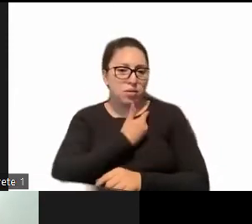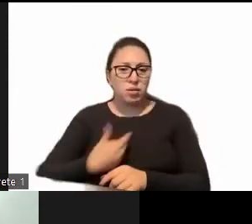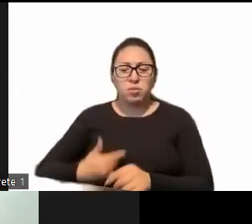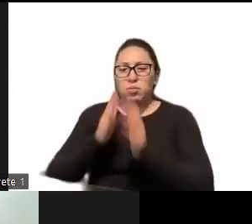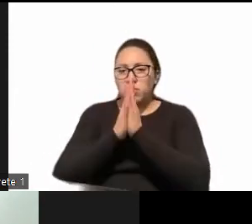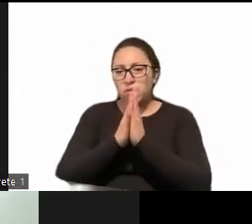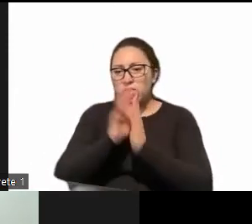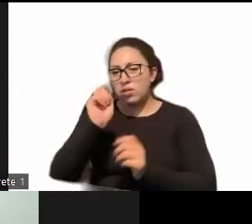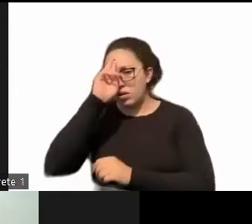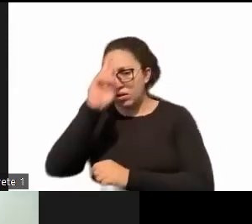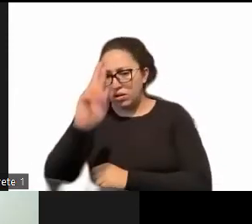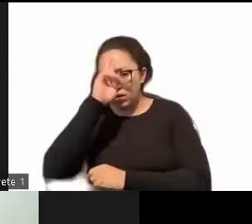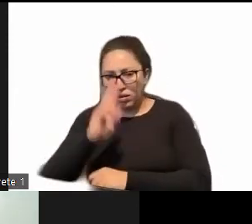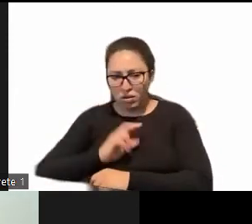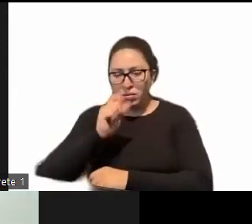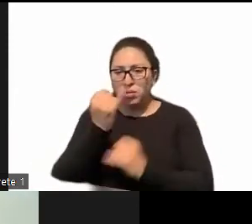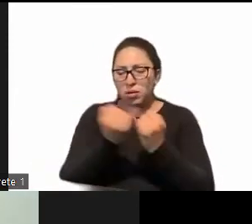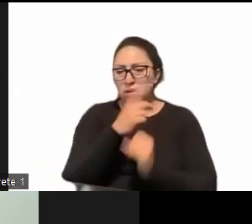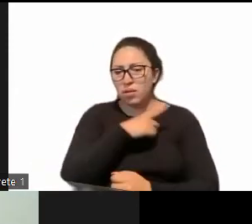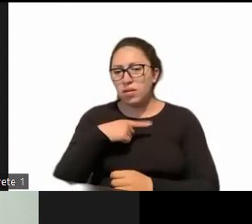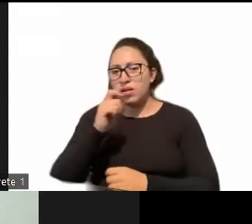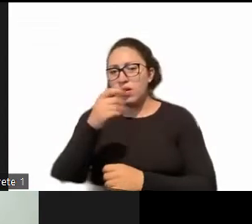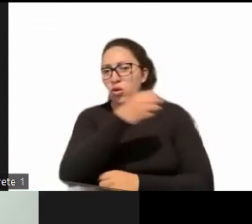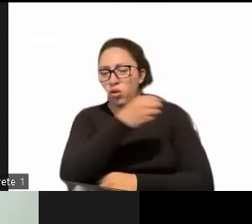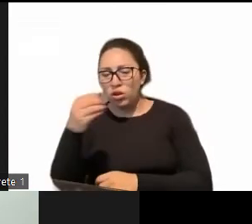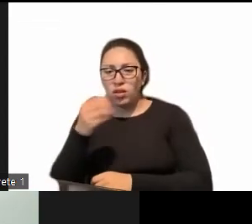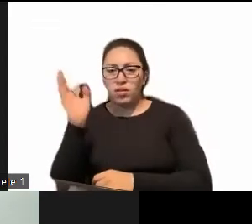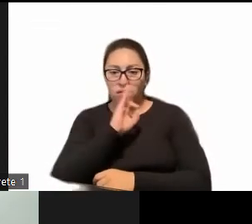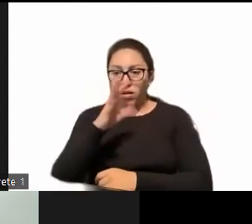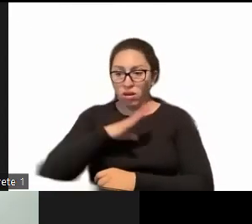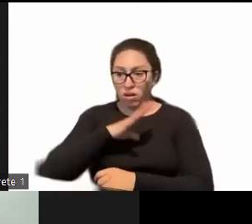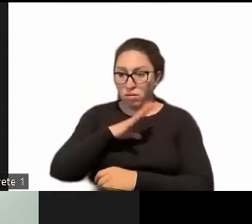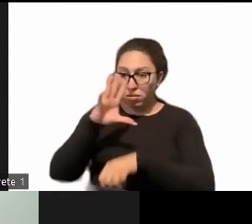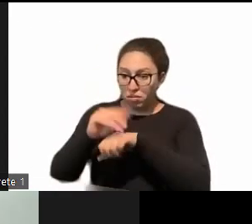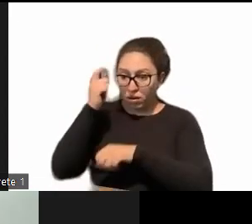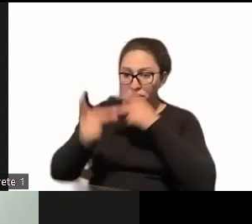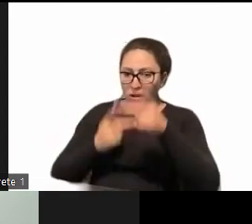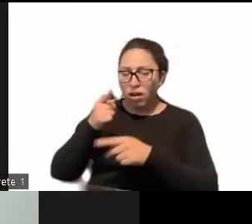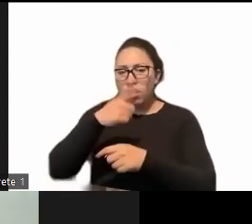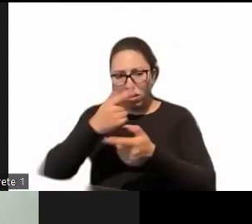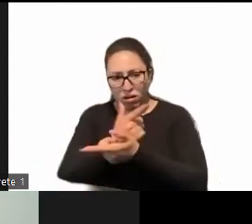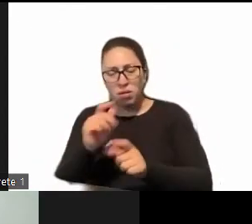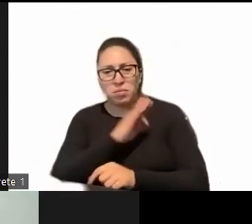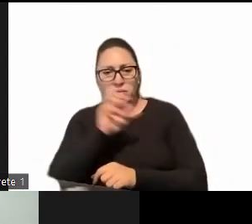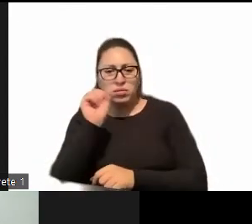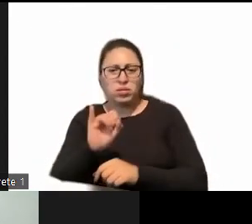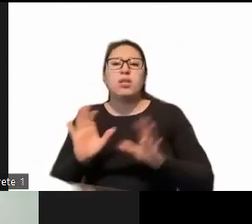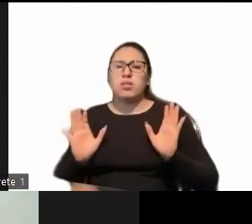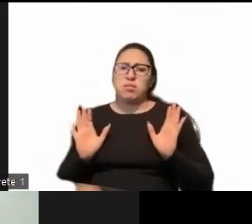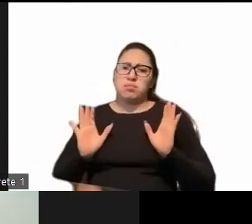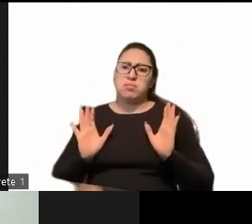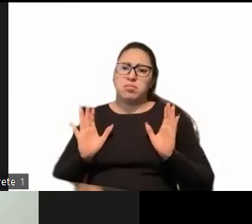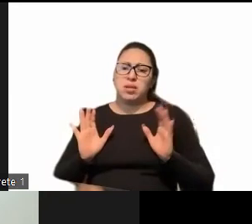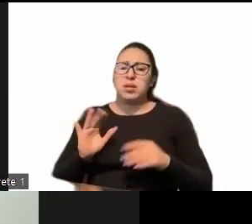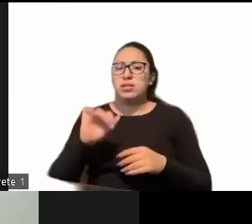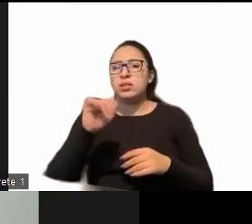y que respetemos el momento en el que tengamos que hablar, podamos hacerlo. Claro que lo podemos hacer en cualquier momento, diputado, pues sí, claro que sí, pero bueno, pues